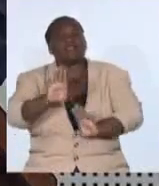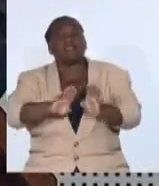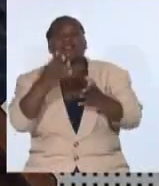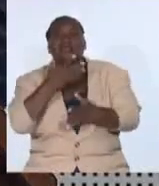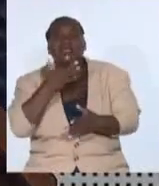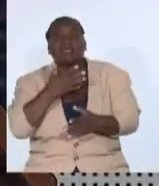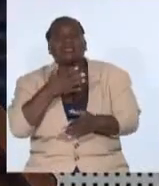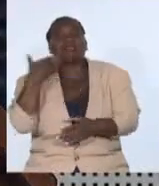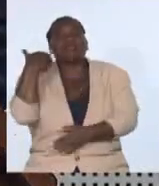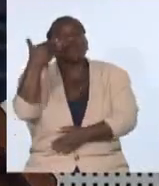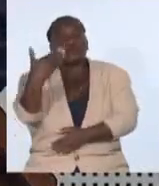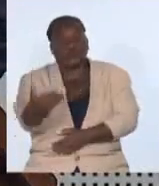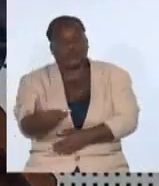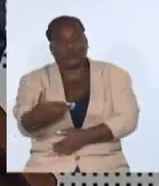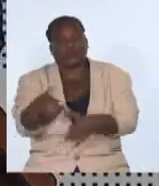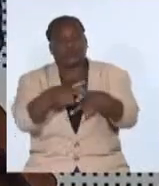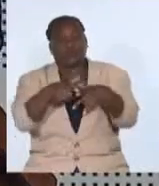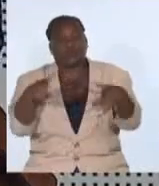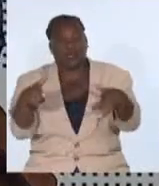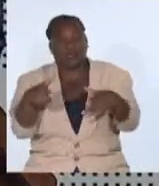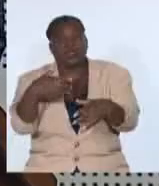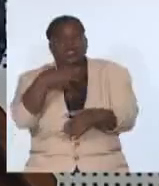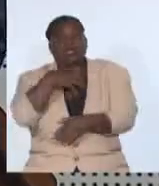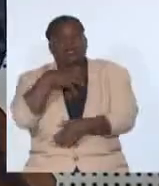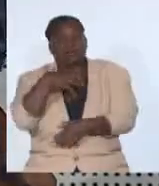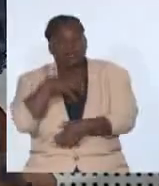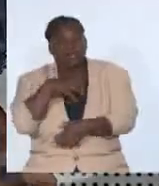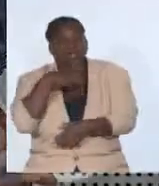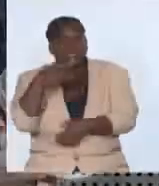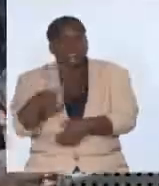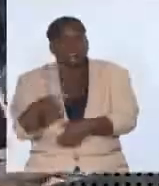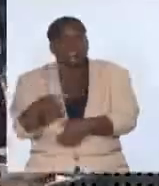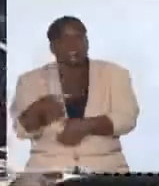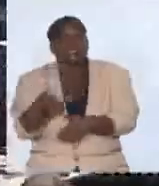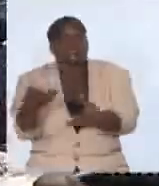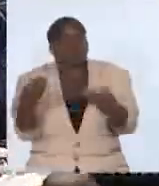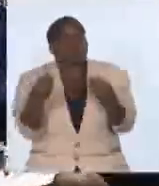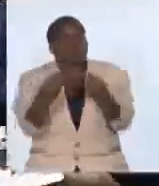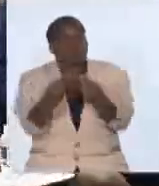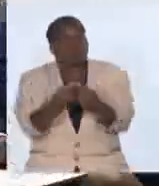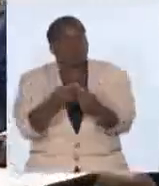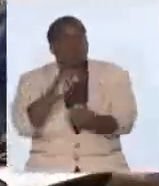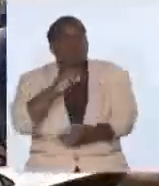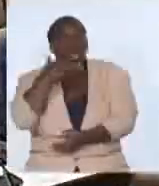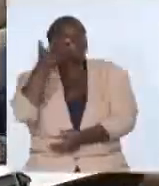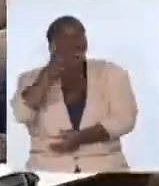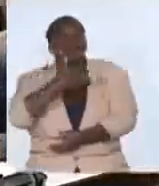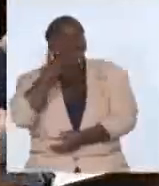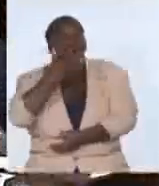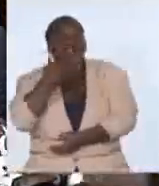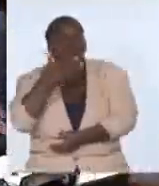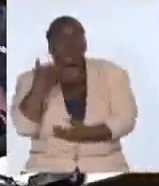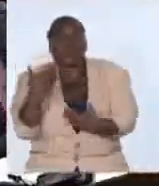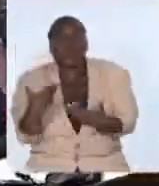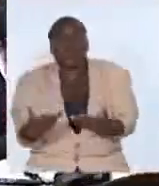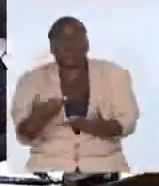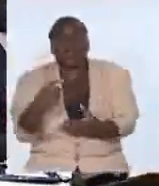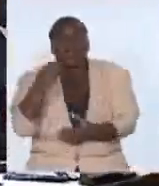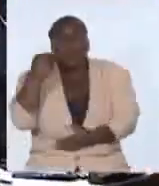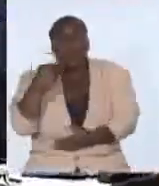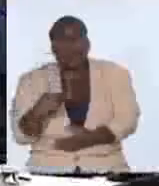mayorías que conforman el grueso de ese grande y unificador concepto que es humanidad